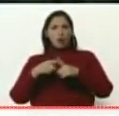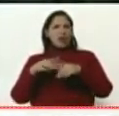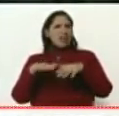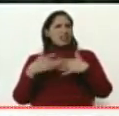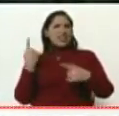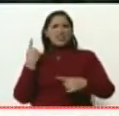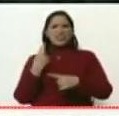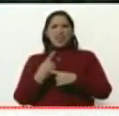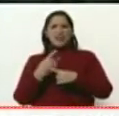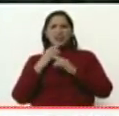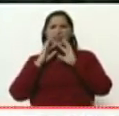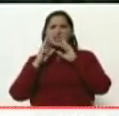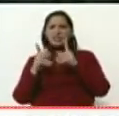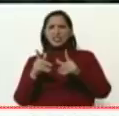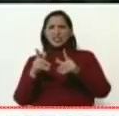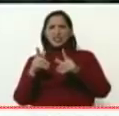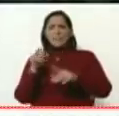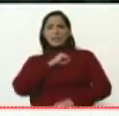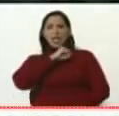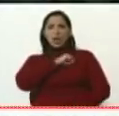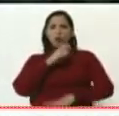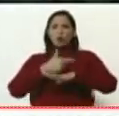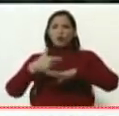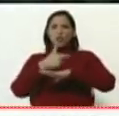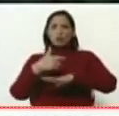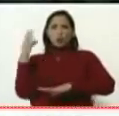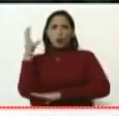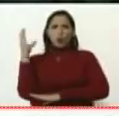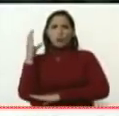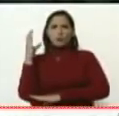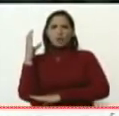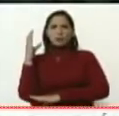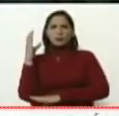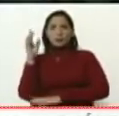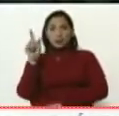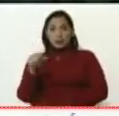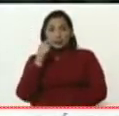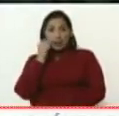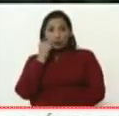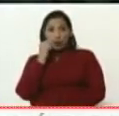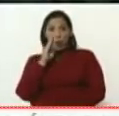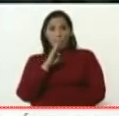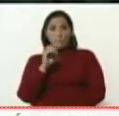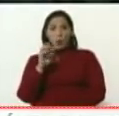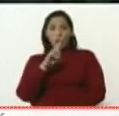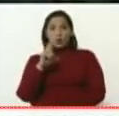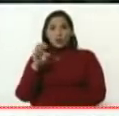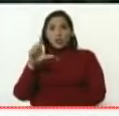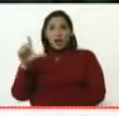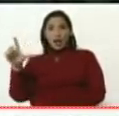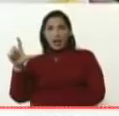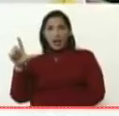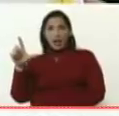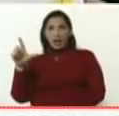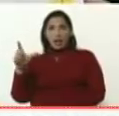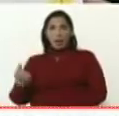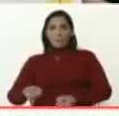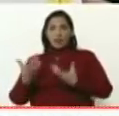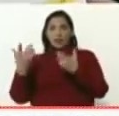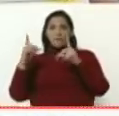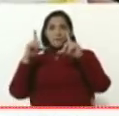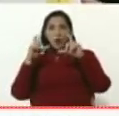Colombia? Señor Josep Borrell, mire, le voy a mandar esta planillita, o yo le voy a mandar esta lámina. Se